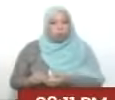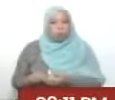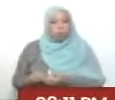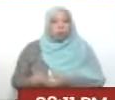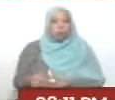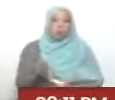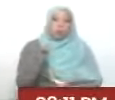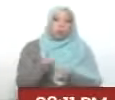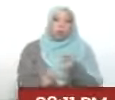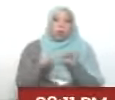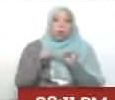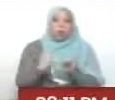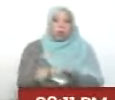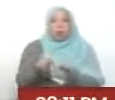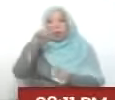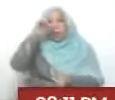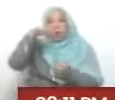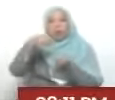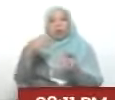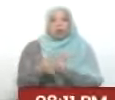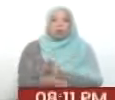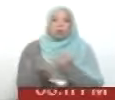Entonces hay que perseverar en un camino,